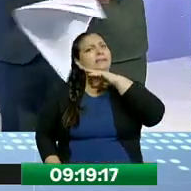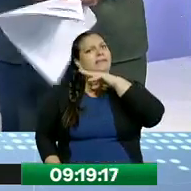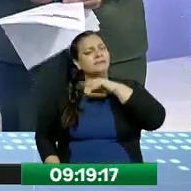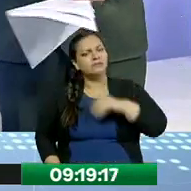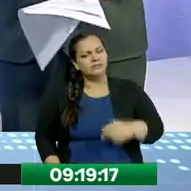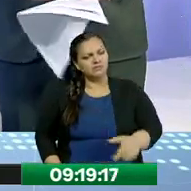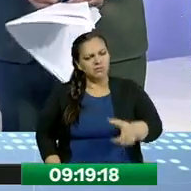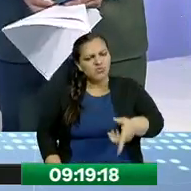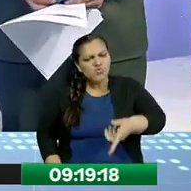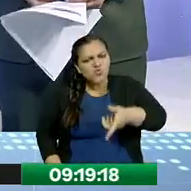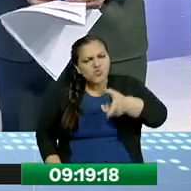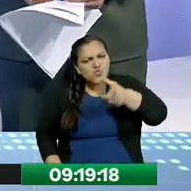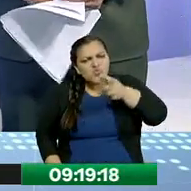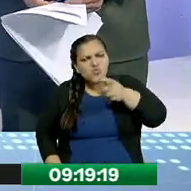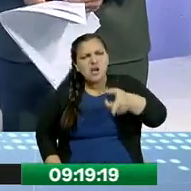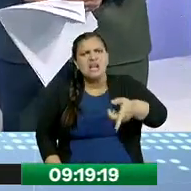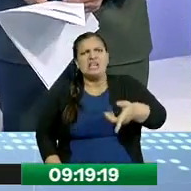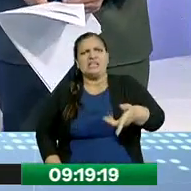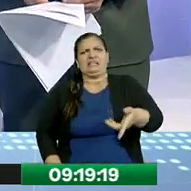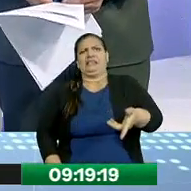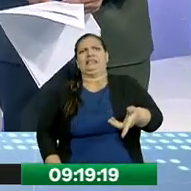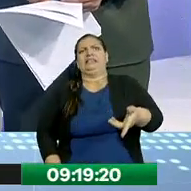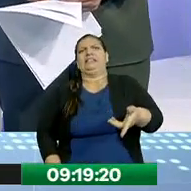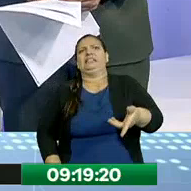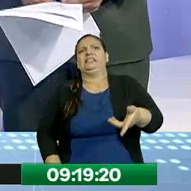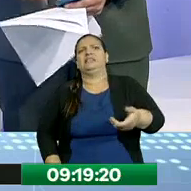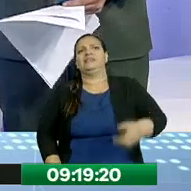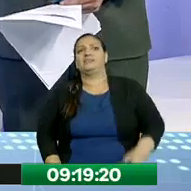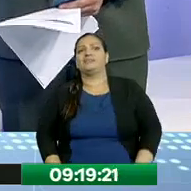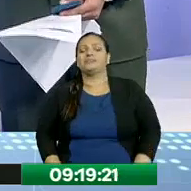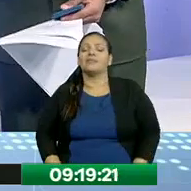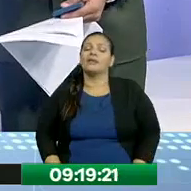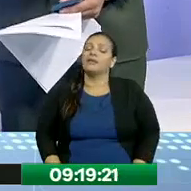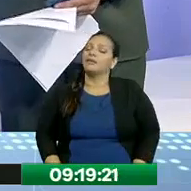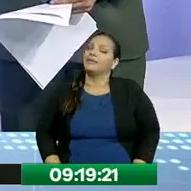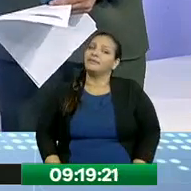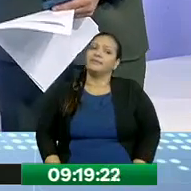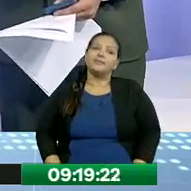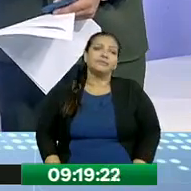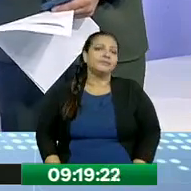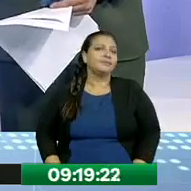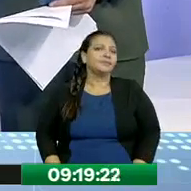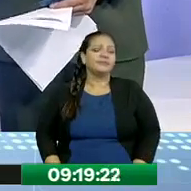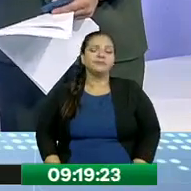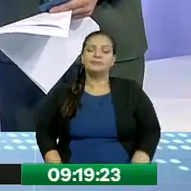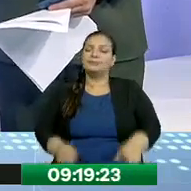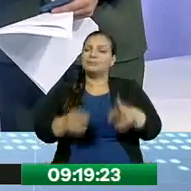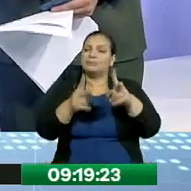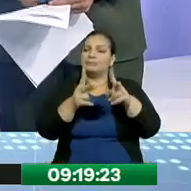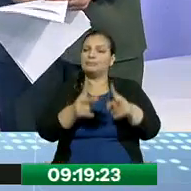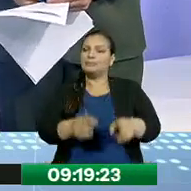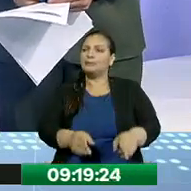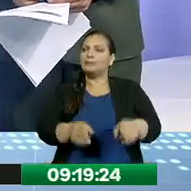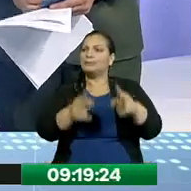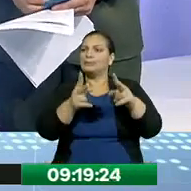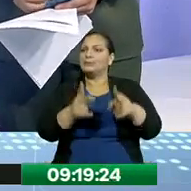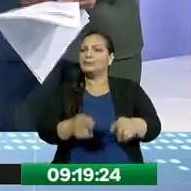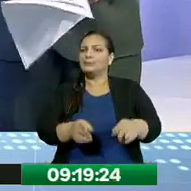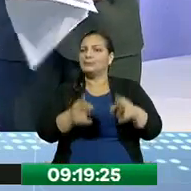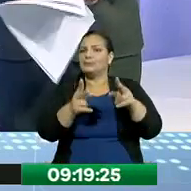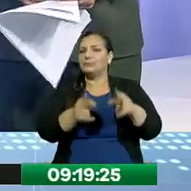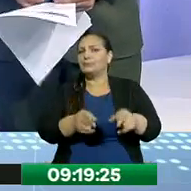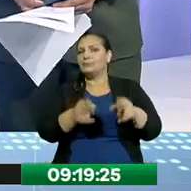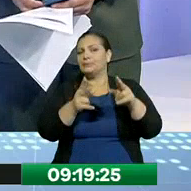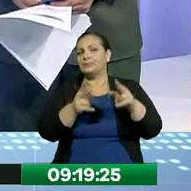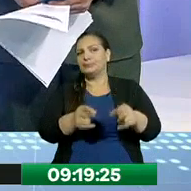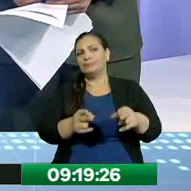para poder subsistir, para poder vivir. Y lamentable lo que está pasando, y se repite lo mismo y la misma historia de todos los días,